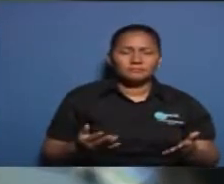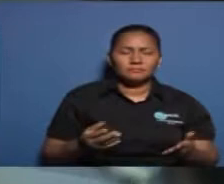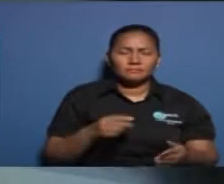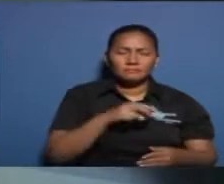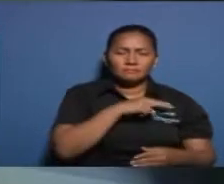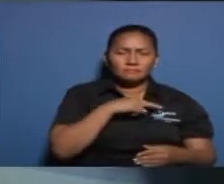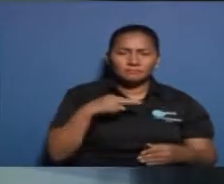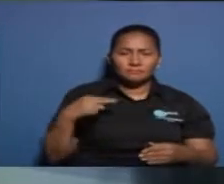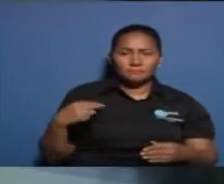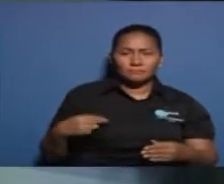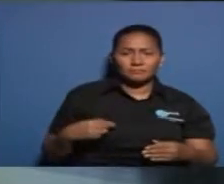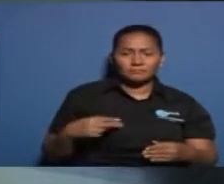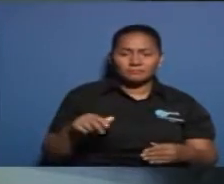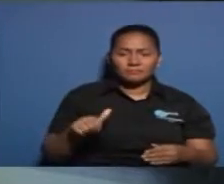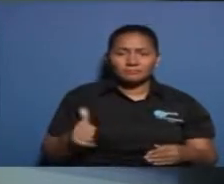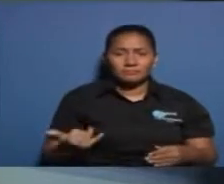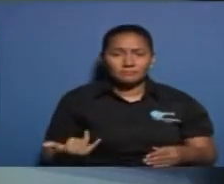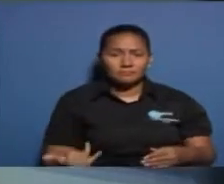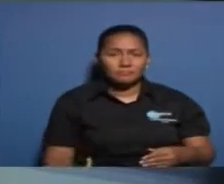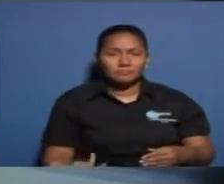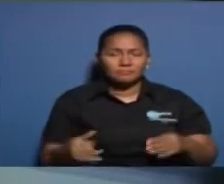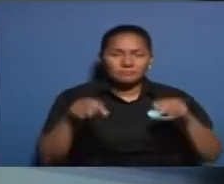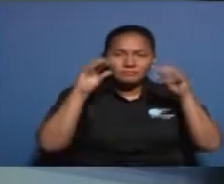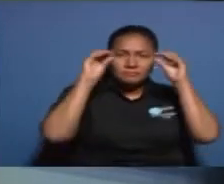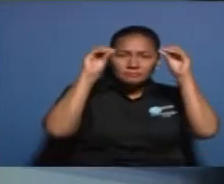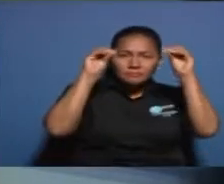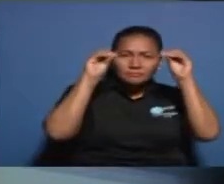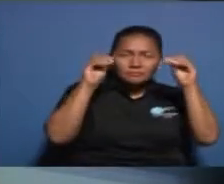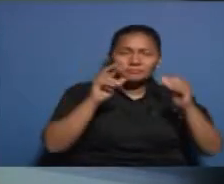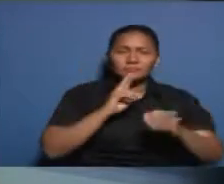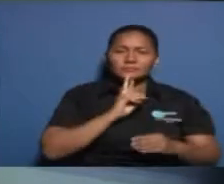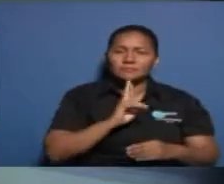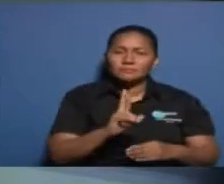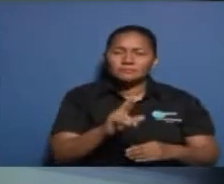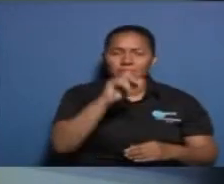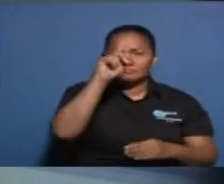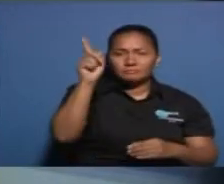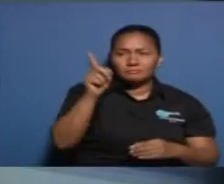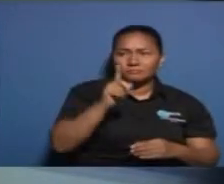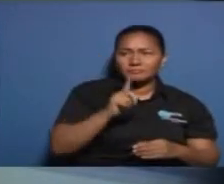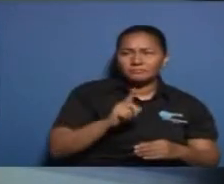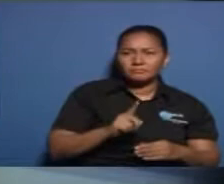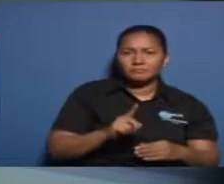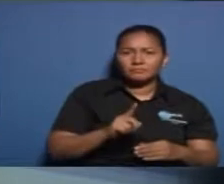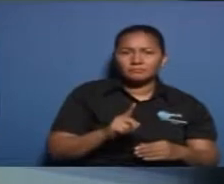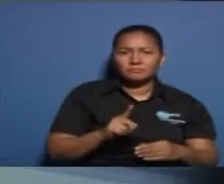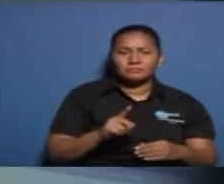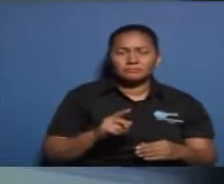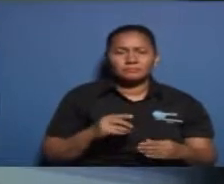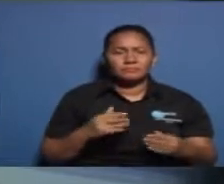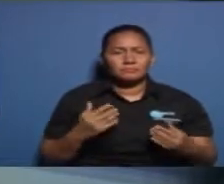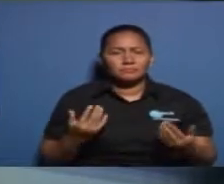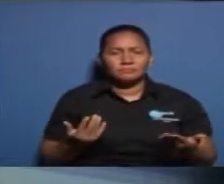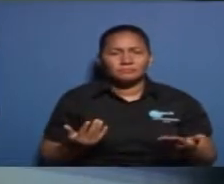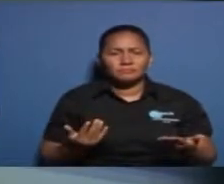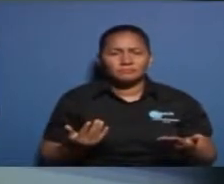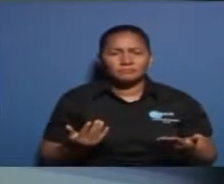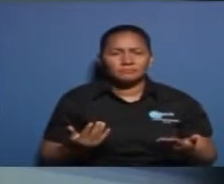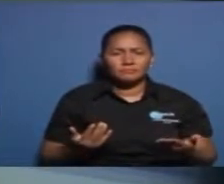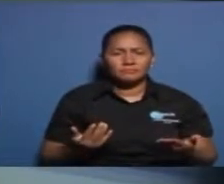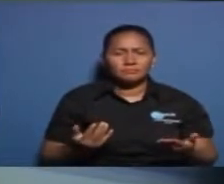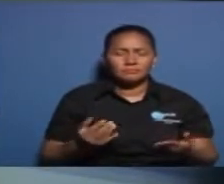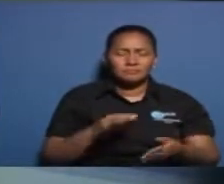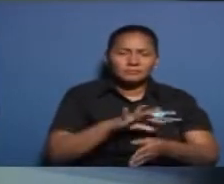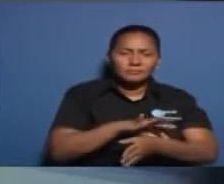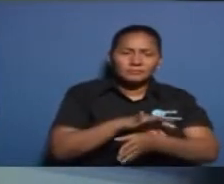tendríamos que estar enseñándole ahora a los jóvenes respuestas a preguntas que todavía ni siquiera la humanidad se ha formulado y estamos